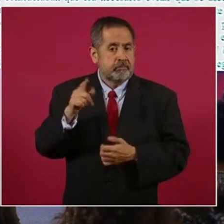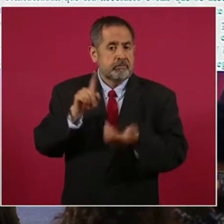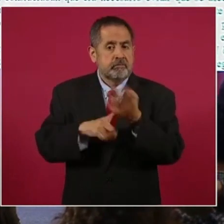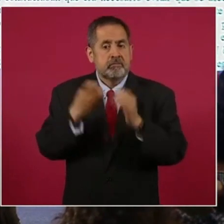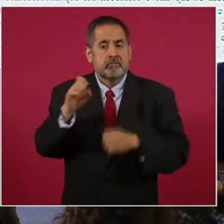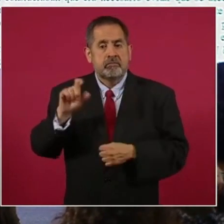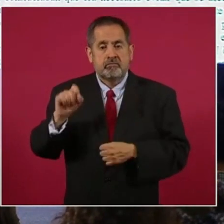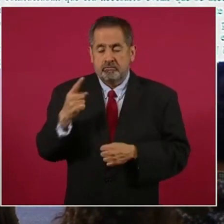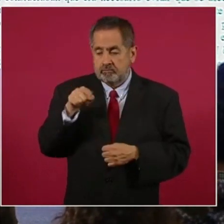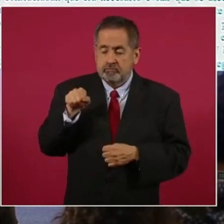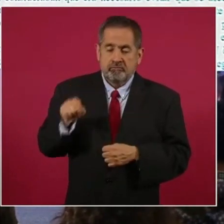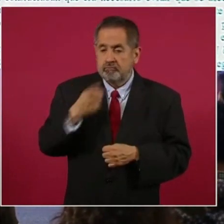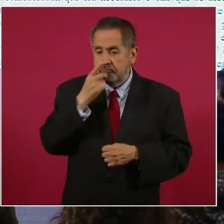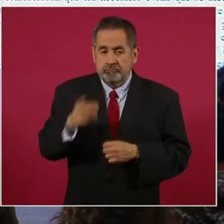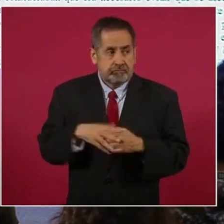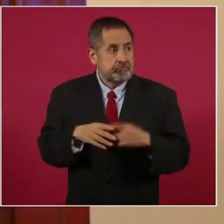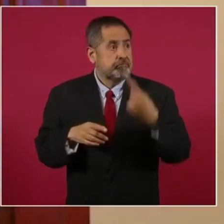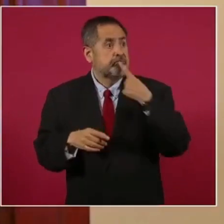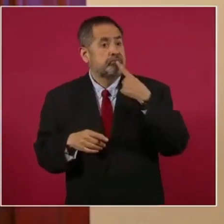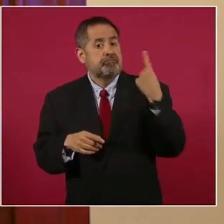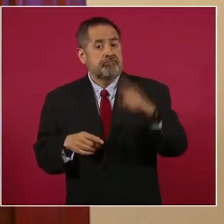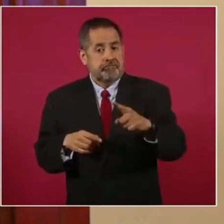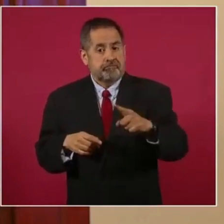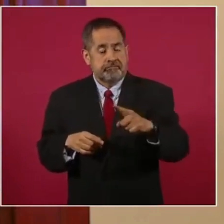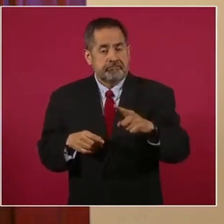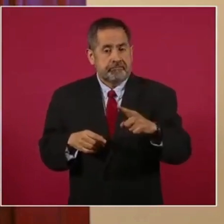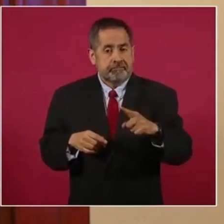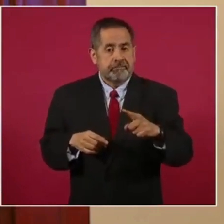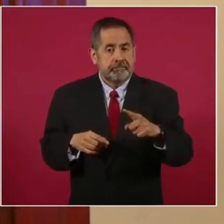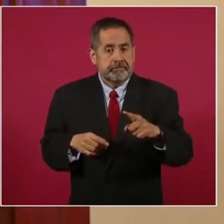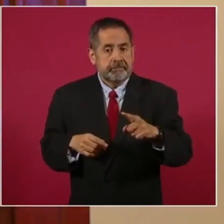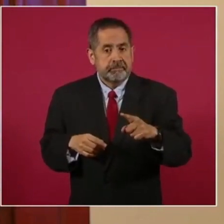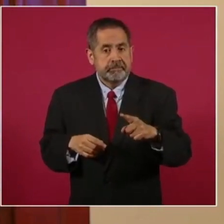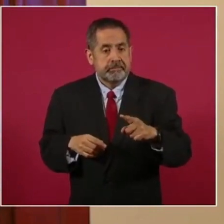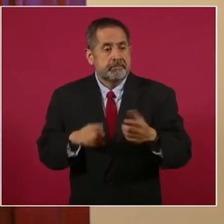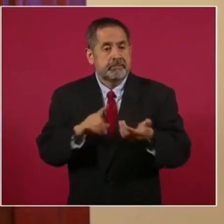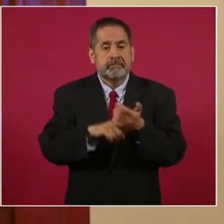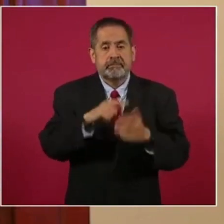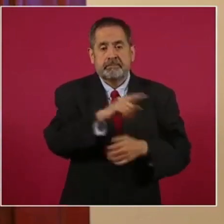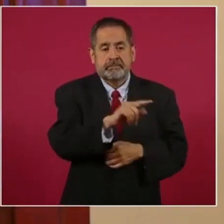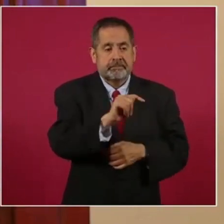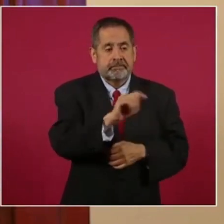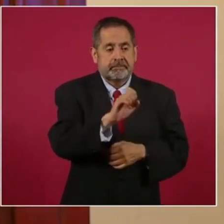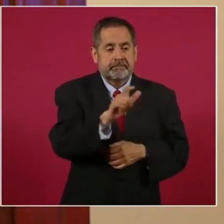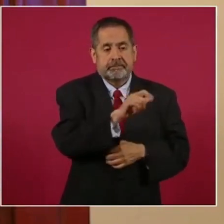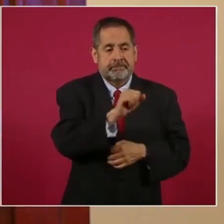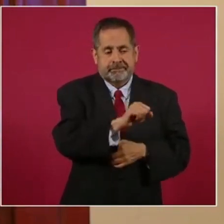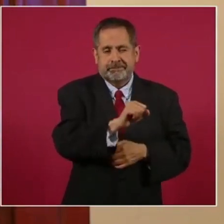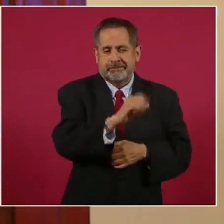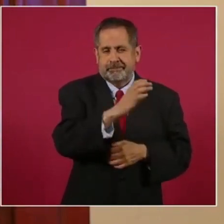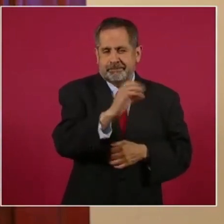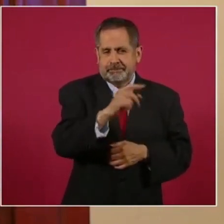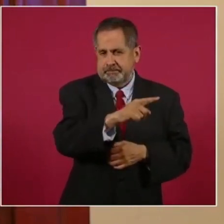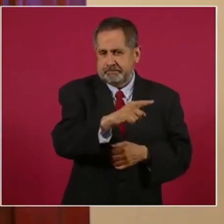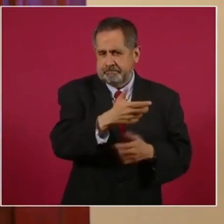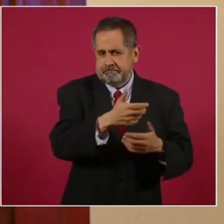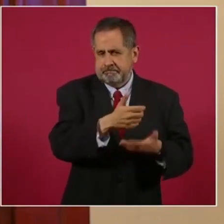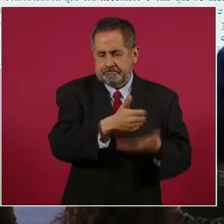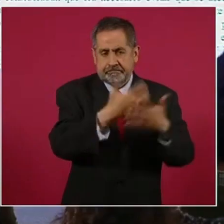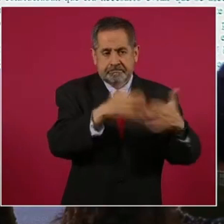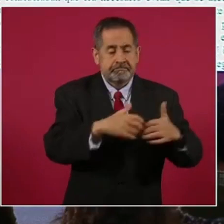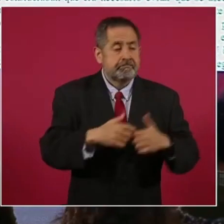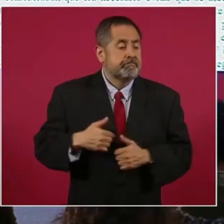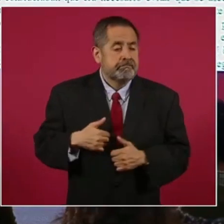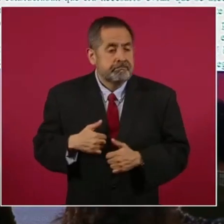que resolvió ante una demanda interpuesta por la Texas Oil Company que no